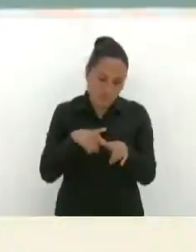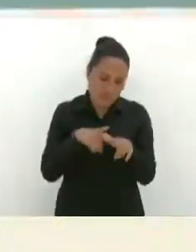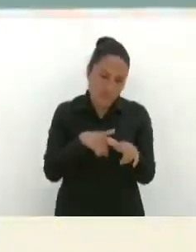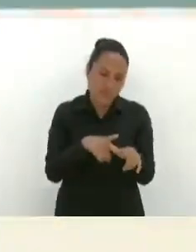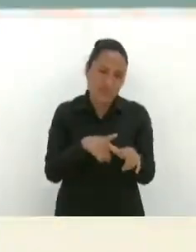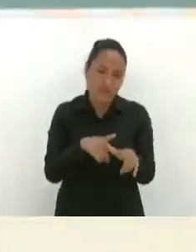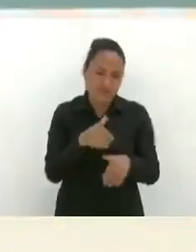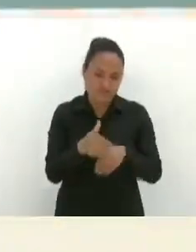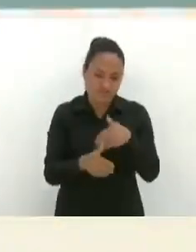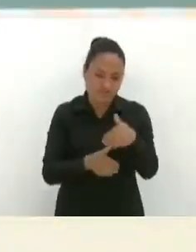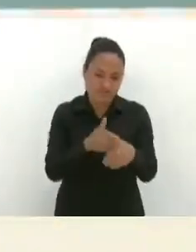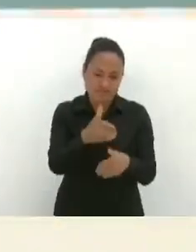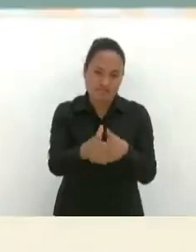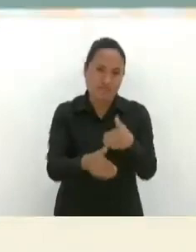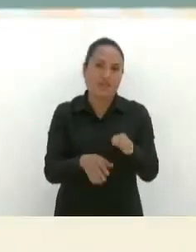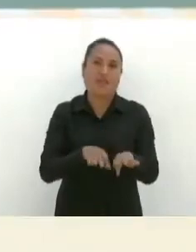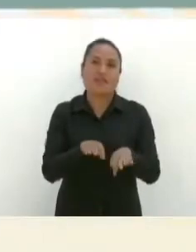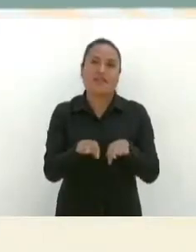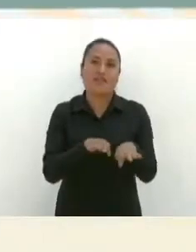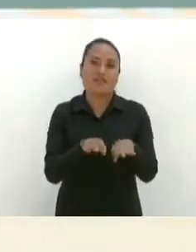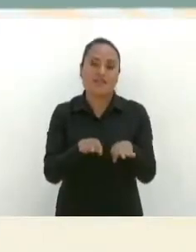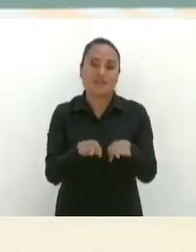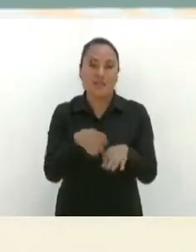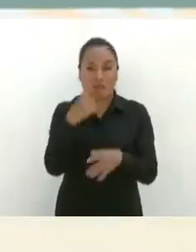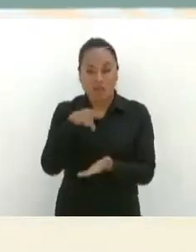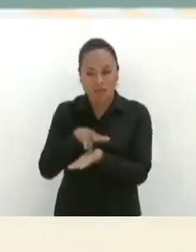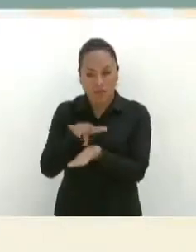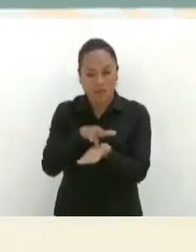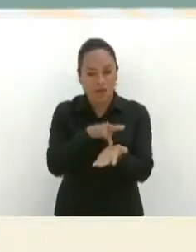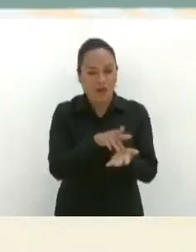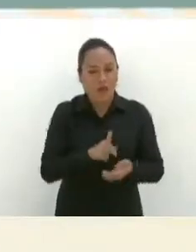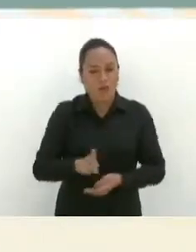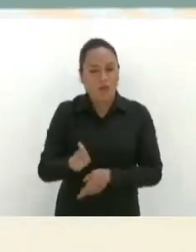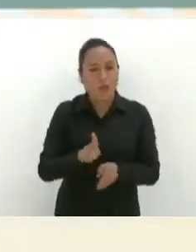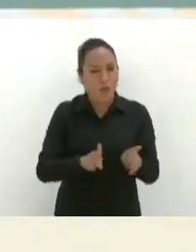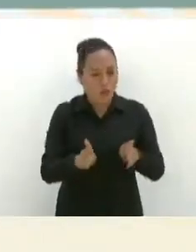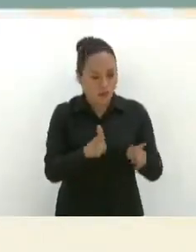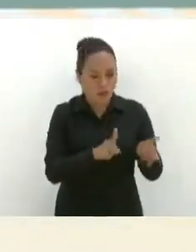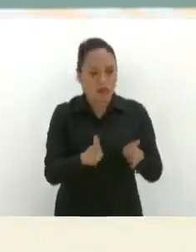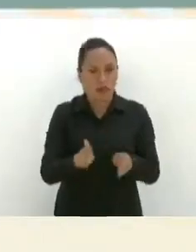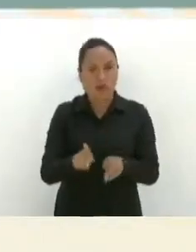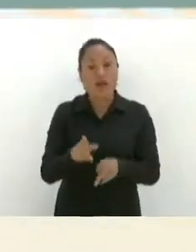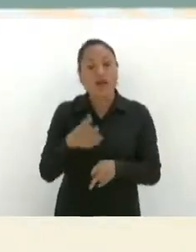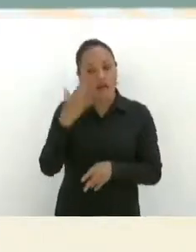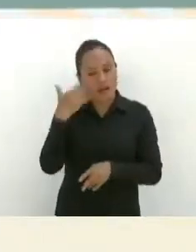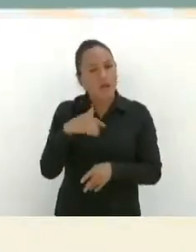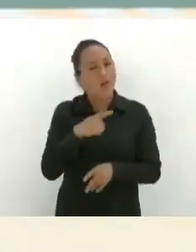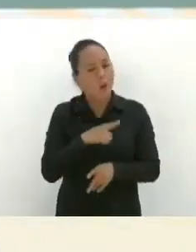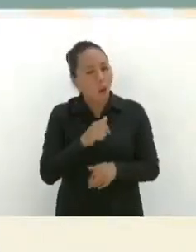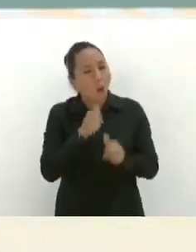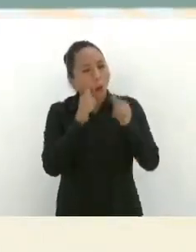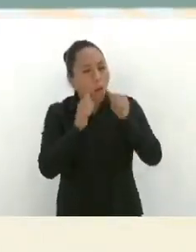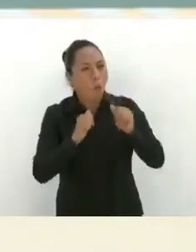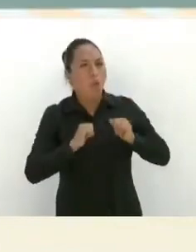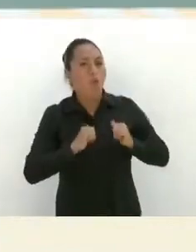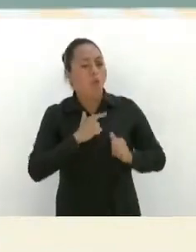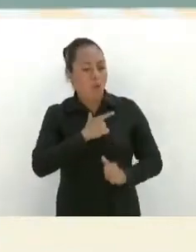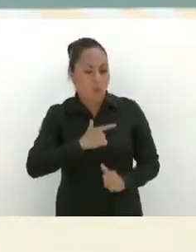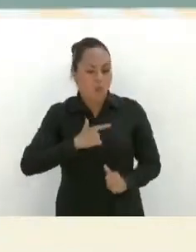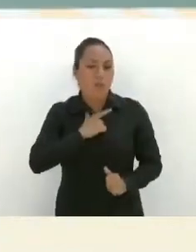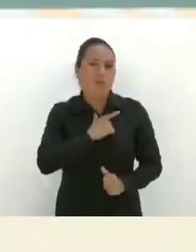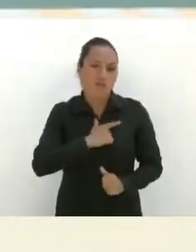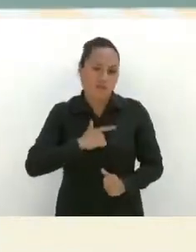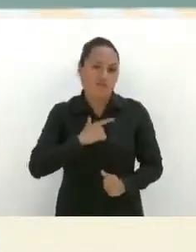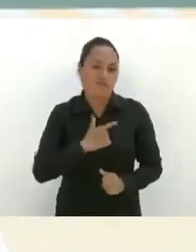ahorita Trabajando A favor de las comunidades Y los pueblos originarios Nos sentimos tomados en cuenta Porque muchas de las veces